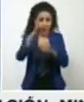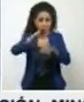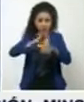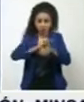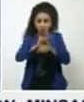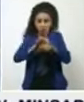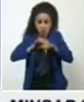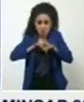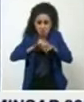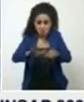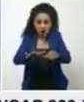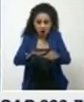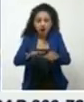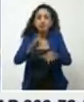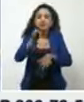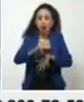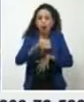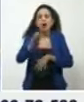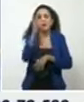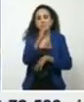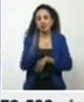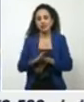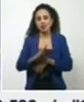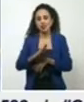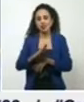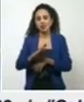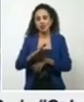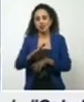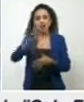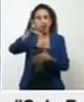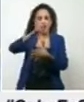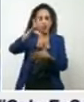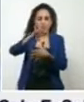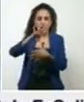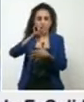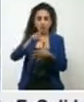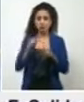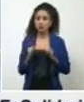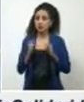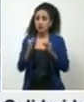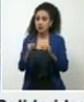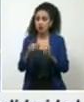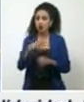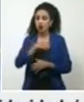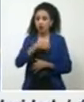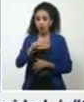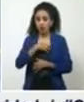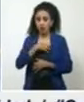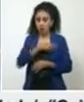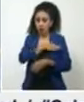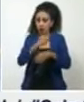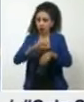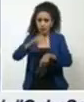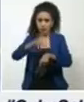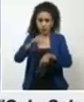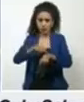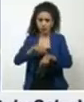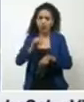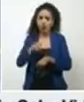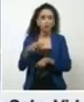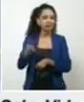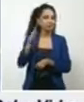pandemia en la región de las Américas. Esta es la información que tenemos a nuestra y ahora escuchamos